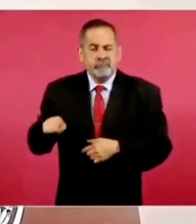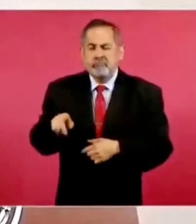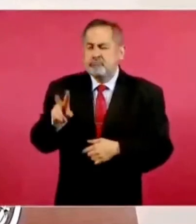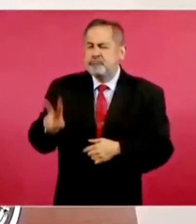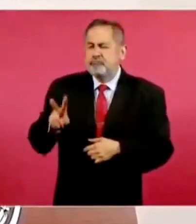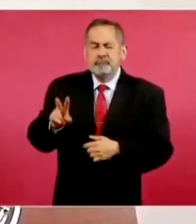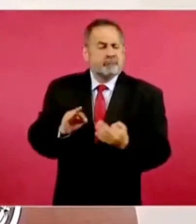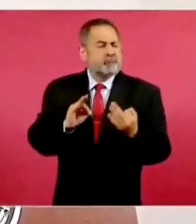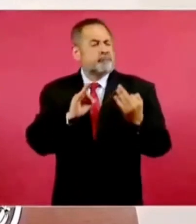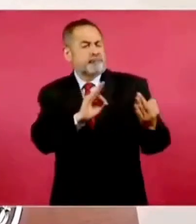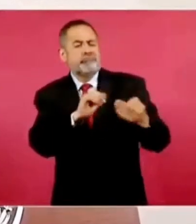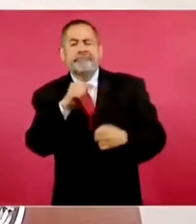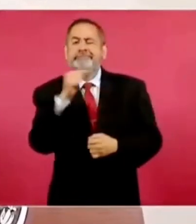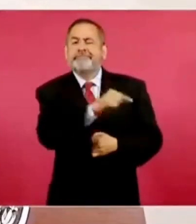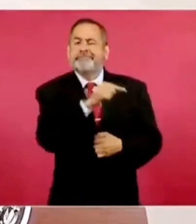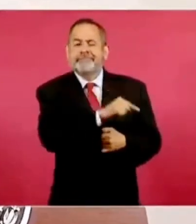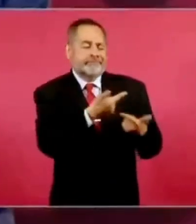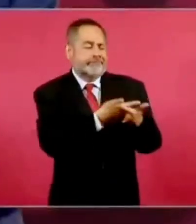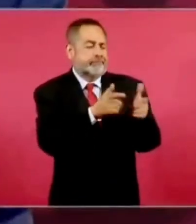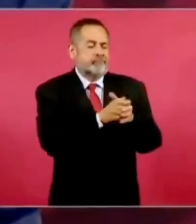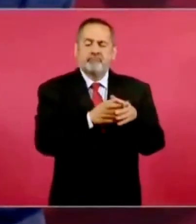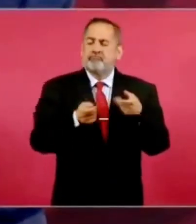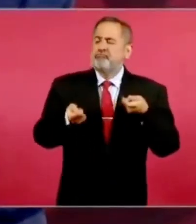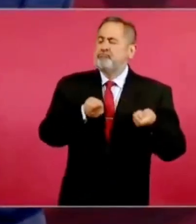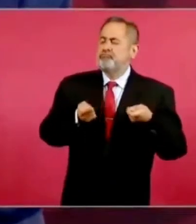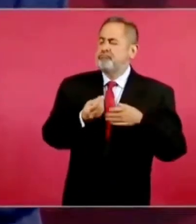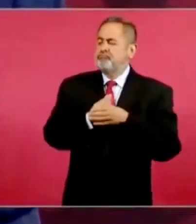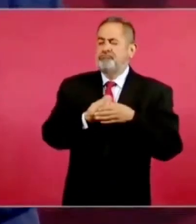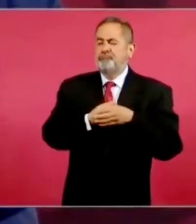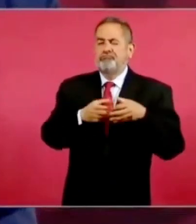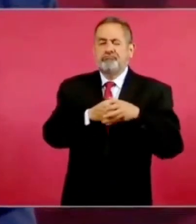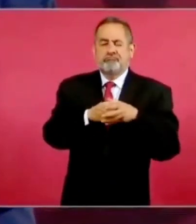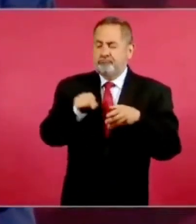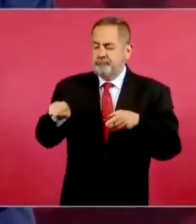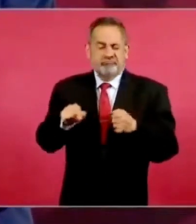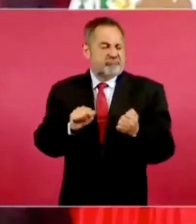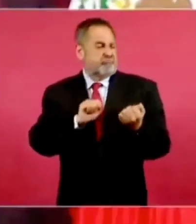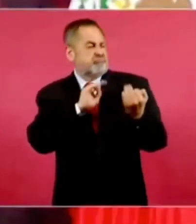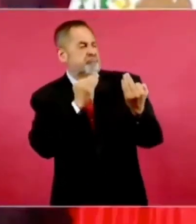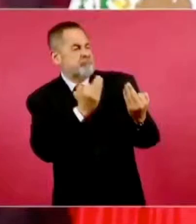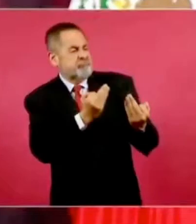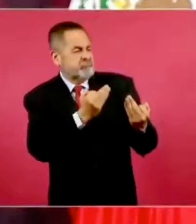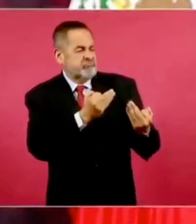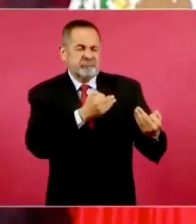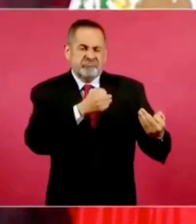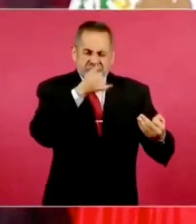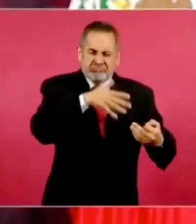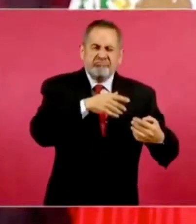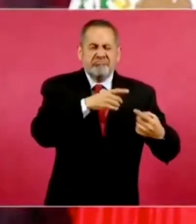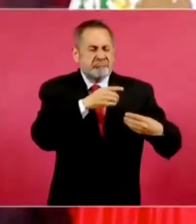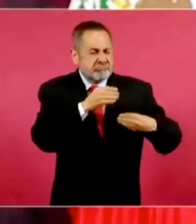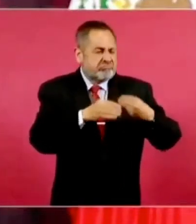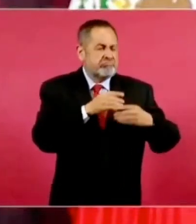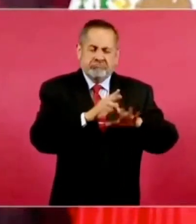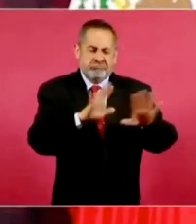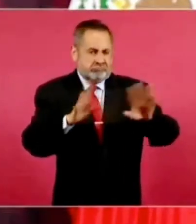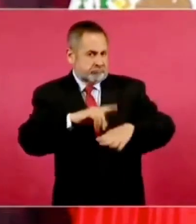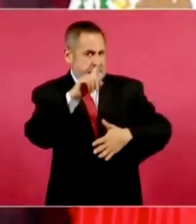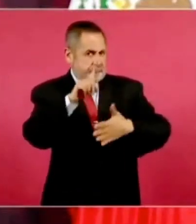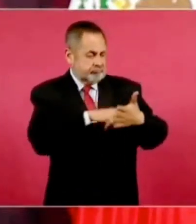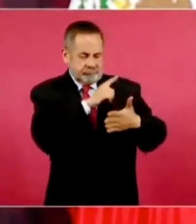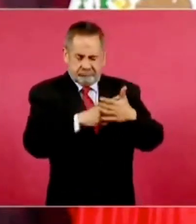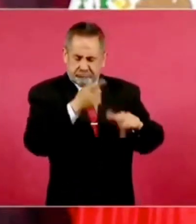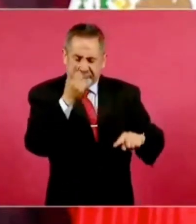enfrentar a la oligarquía dominante y proclamar la abolición de la